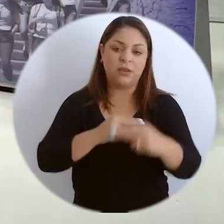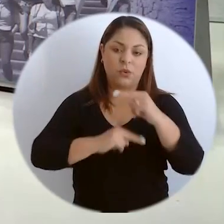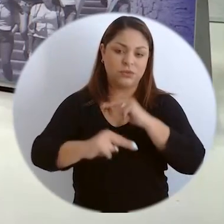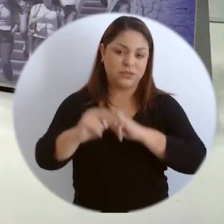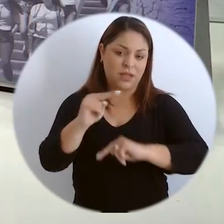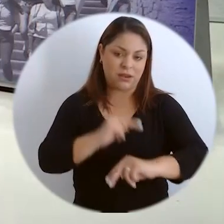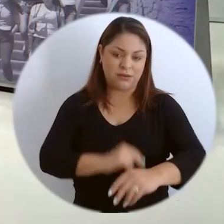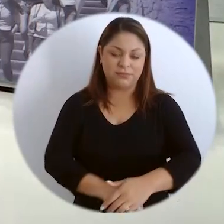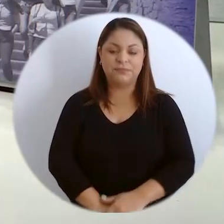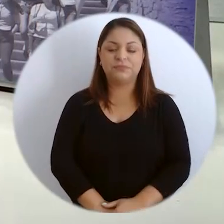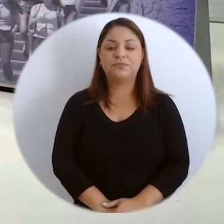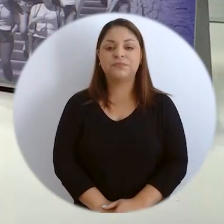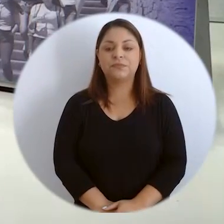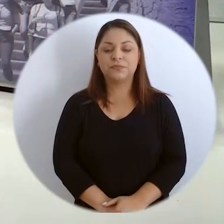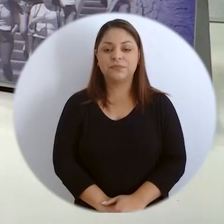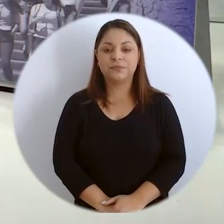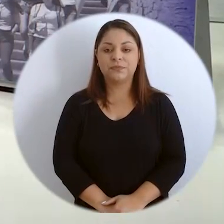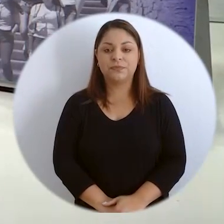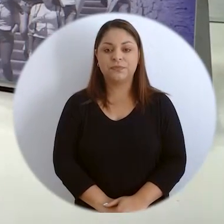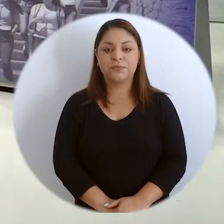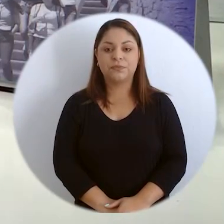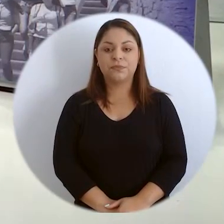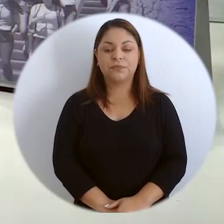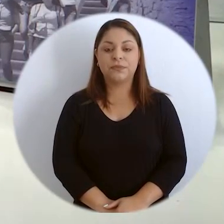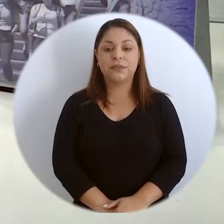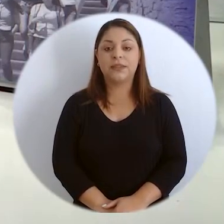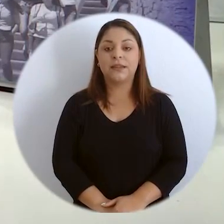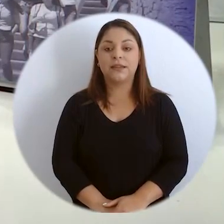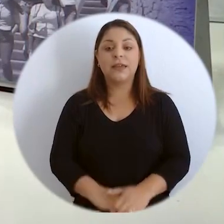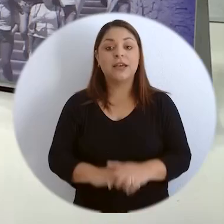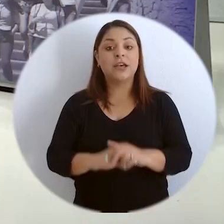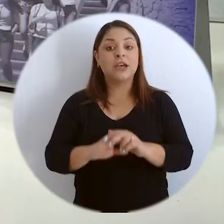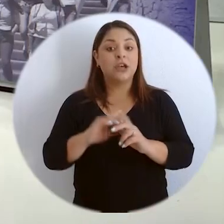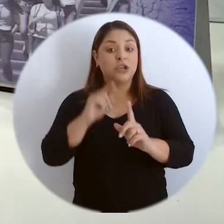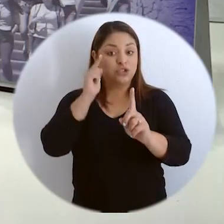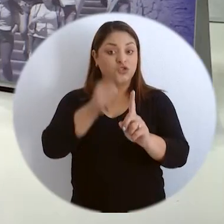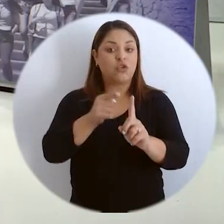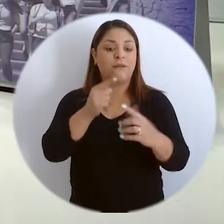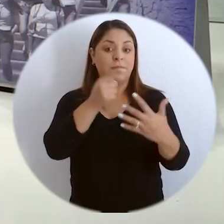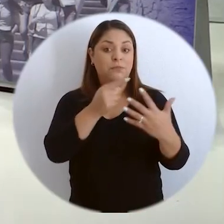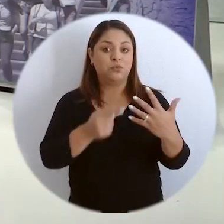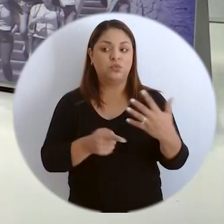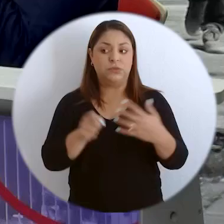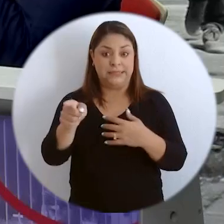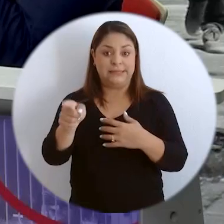Con relación a estos puntos que está señalando Claudia, muy interesante.